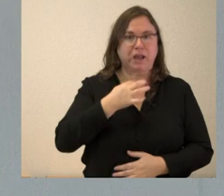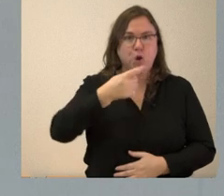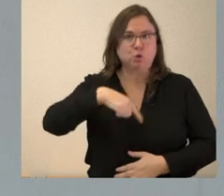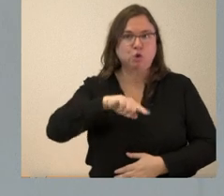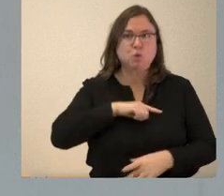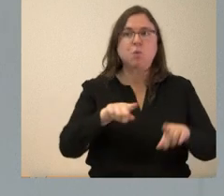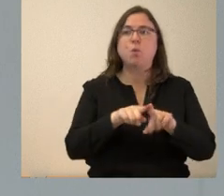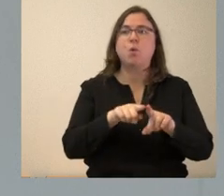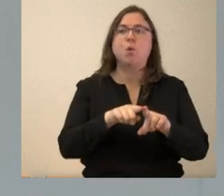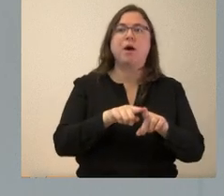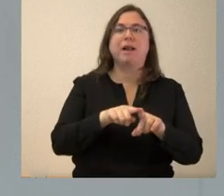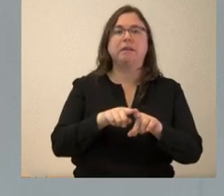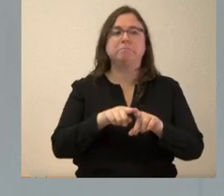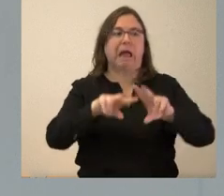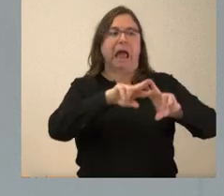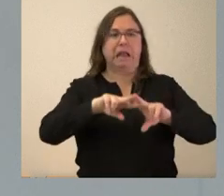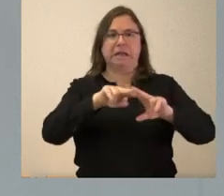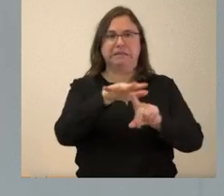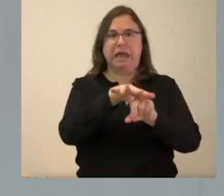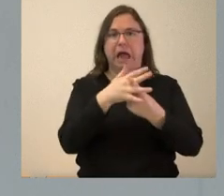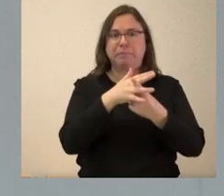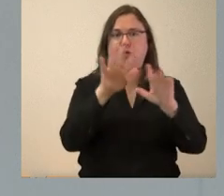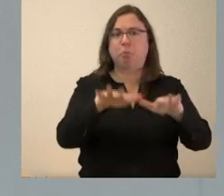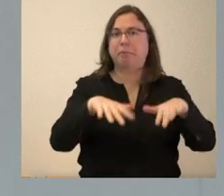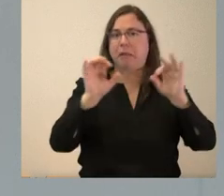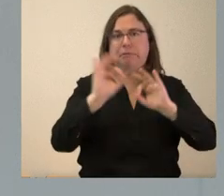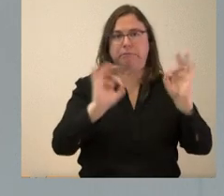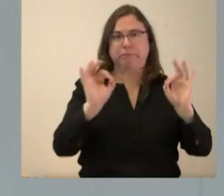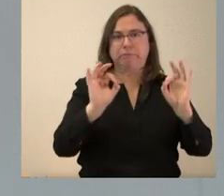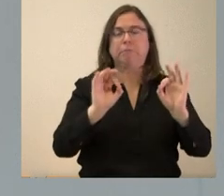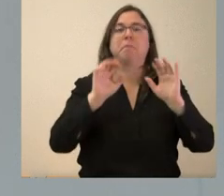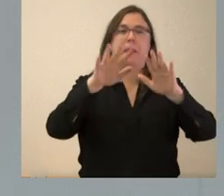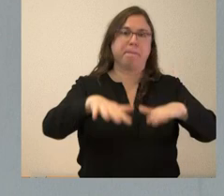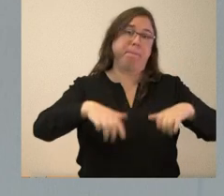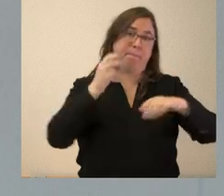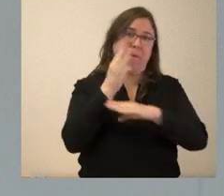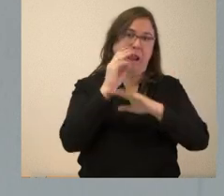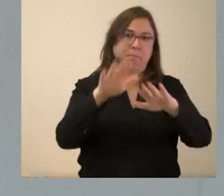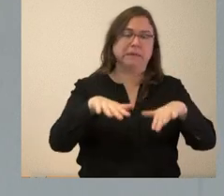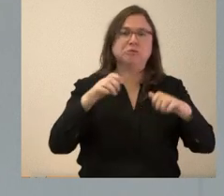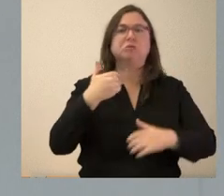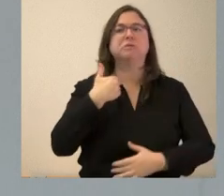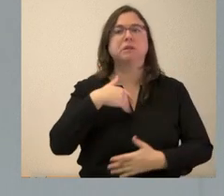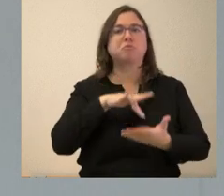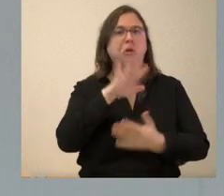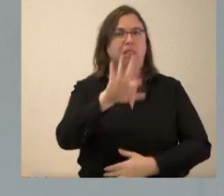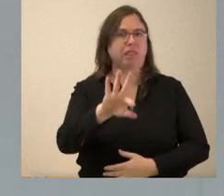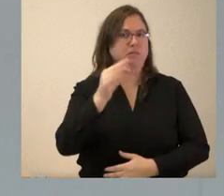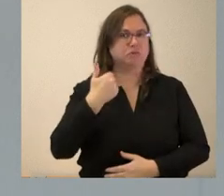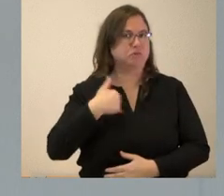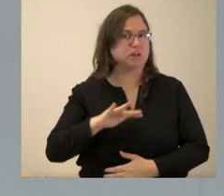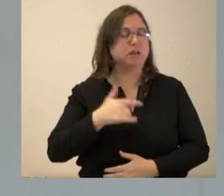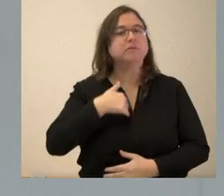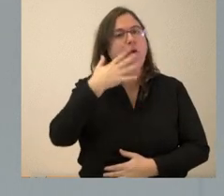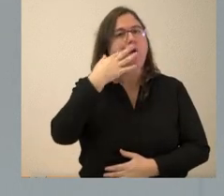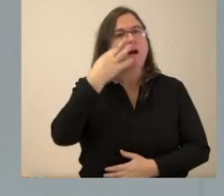del ámbito parlamentario respetamos la actividad del parlamento del parlamento Por otra parte ya ha tomado algunas Decisiones yo creo que